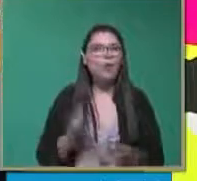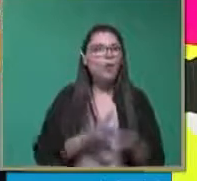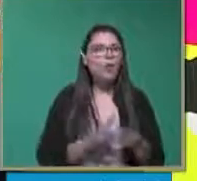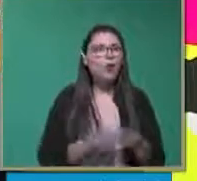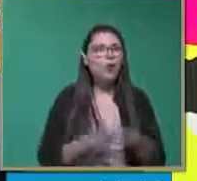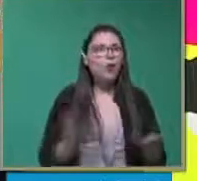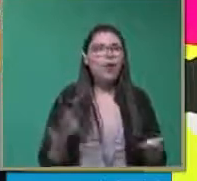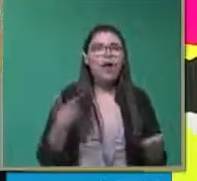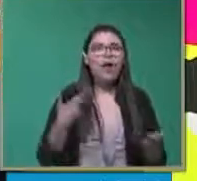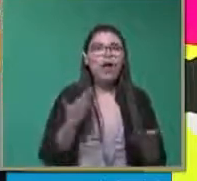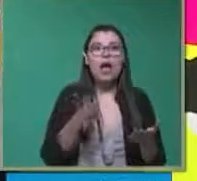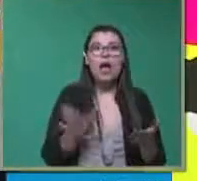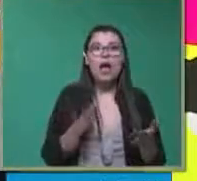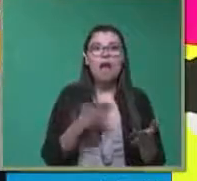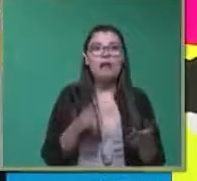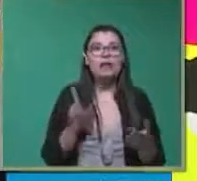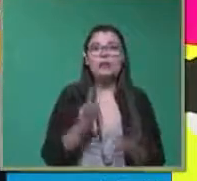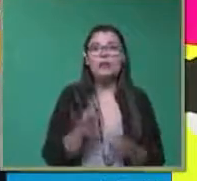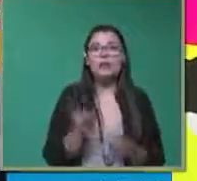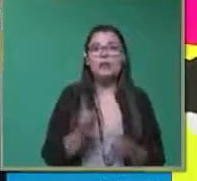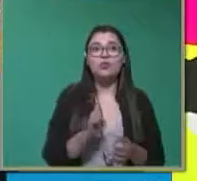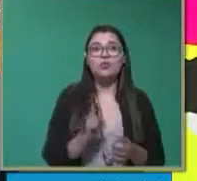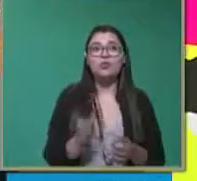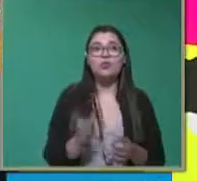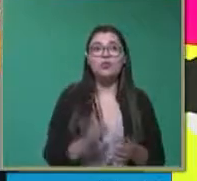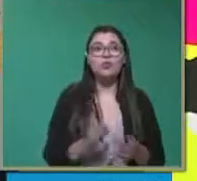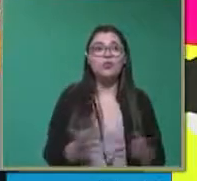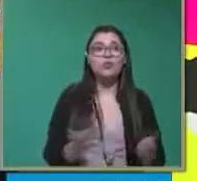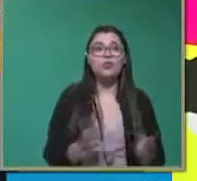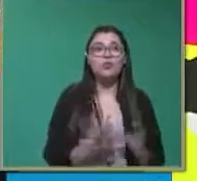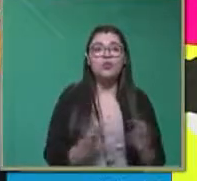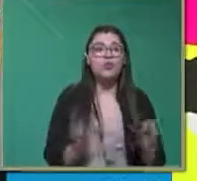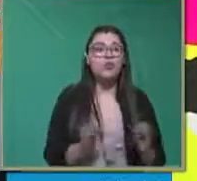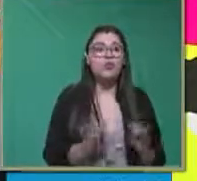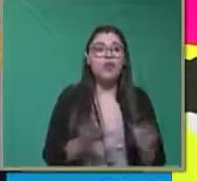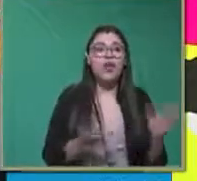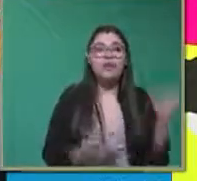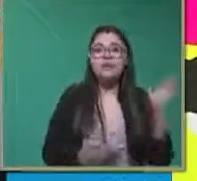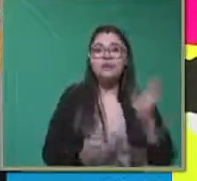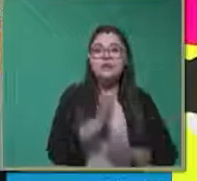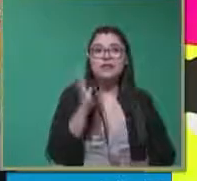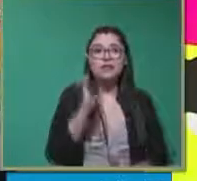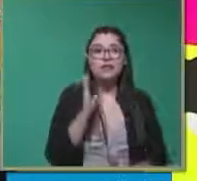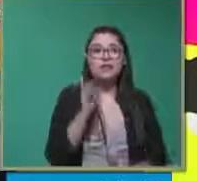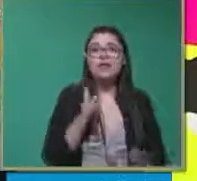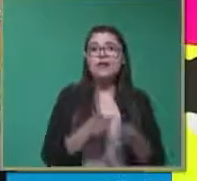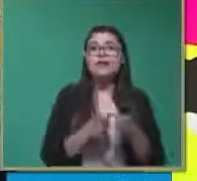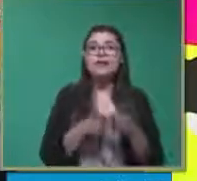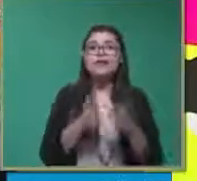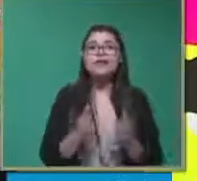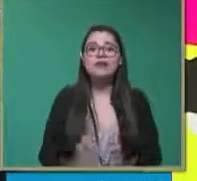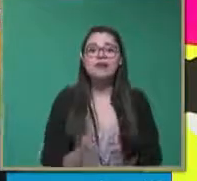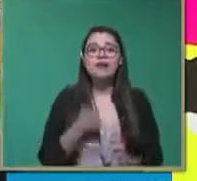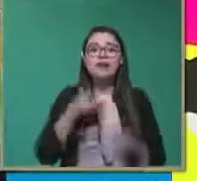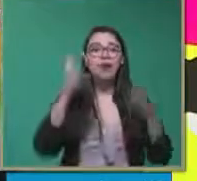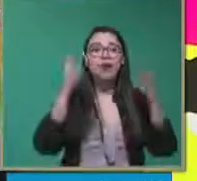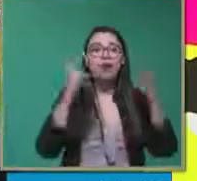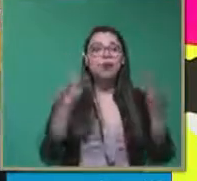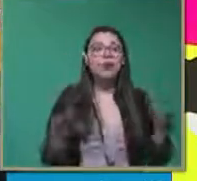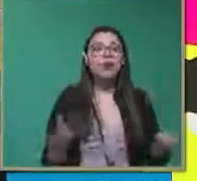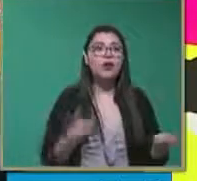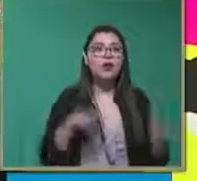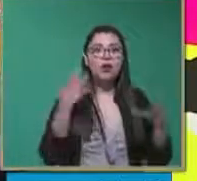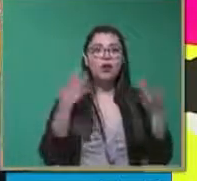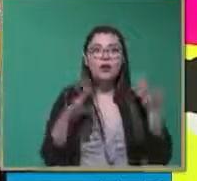si está ahí. Ah, no, ni acá. Entonces. Ni acá tampoco el conejo. Ay, ya se perdió. ¿Quién se lo habrá quedado este conejo travieso?